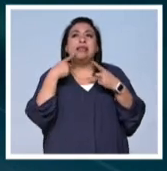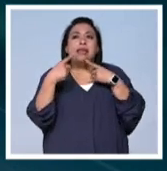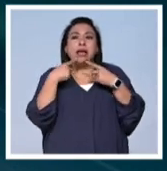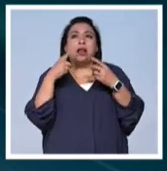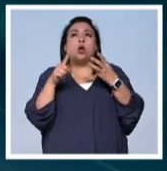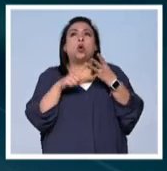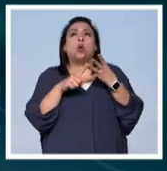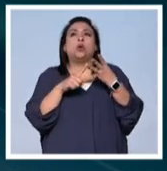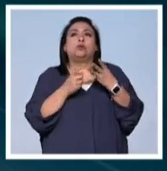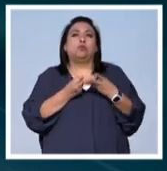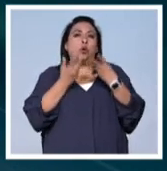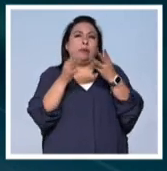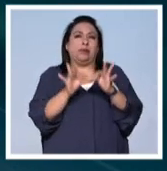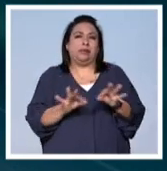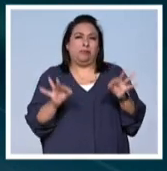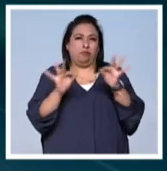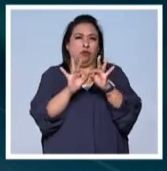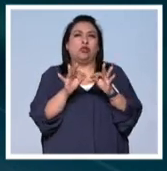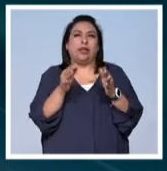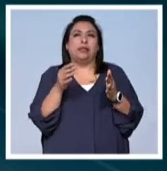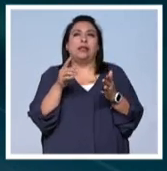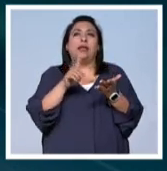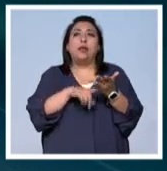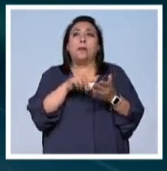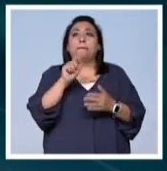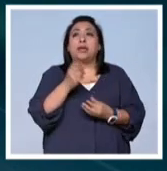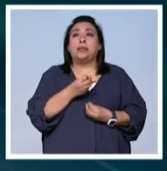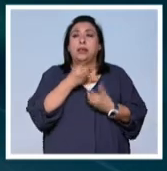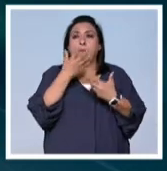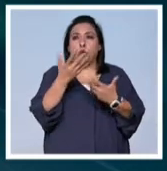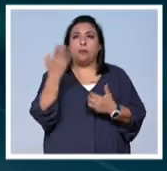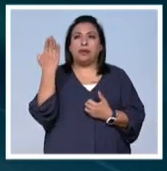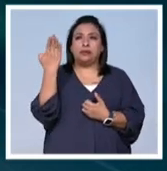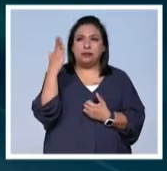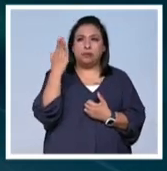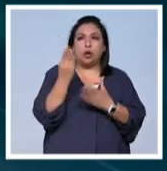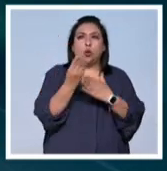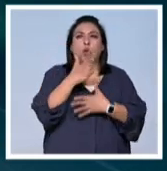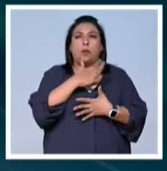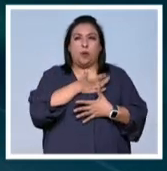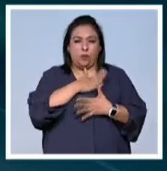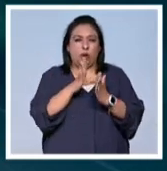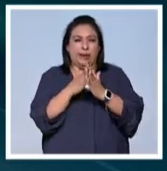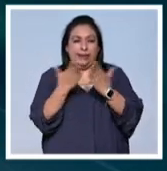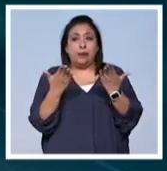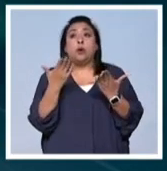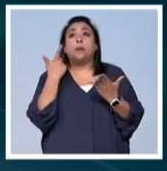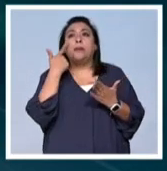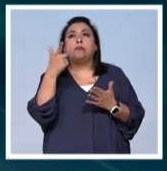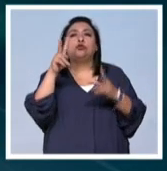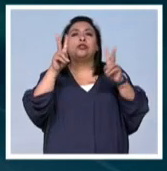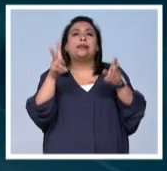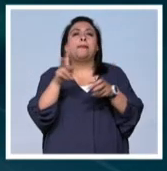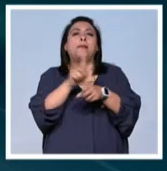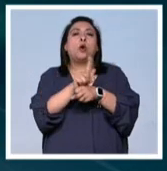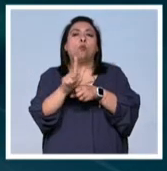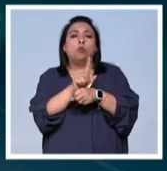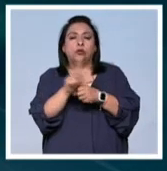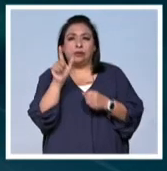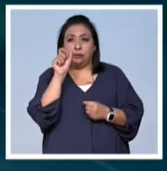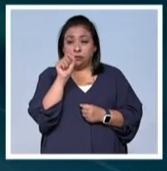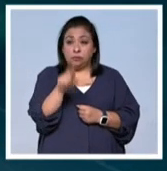y sus poemas más importantes se encuentran en 20 poemas espejos y nuevo amor en donde abordó la homosexualidad pero